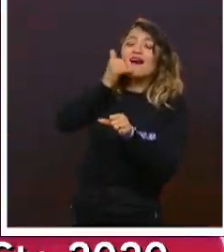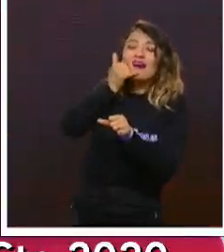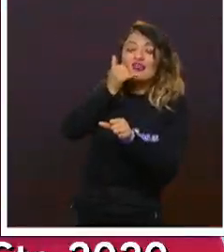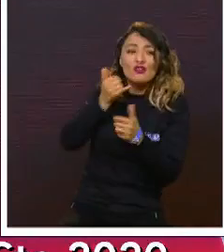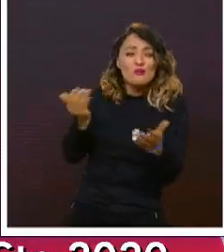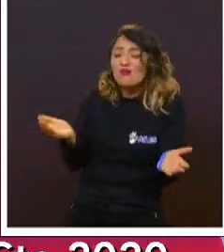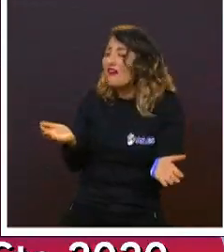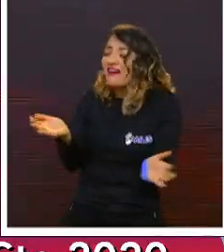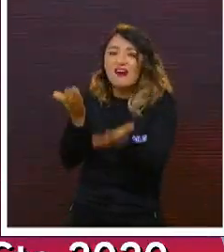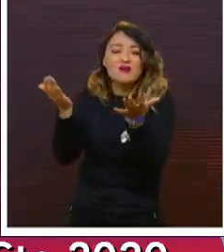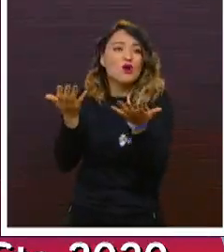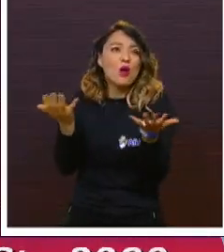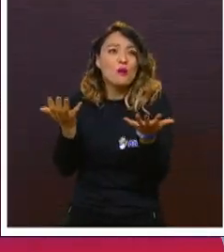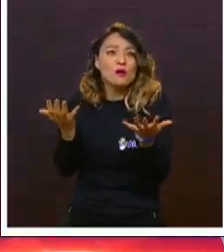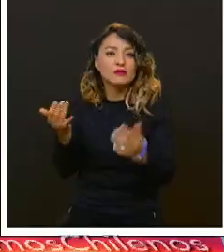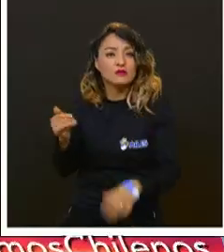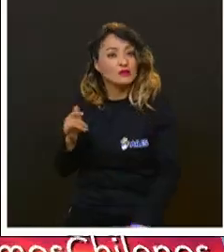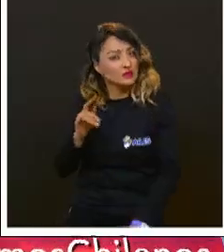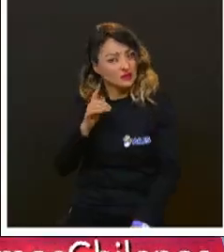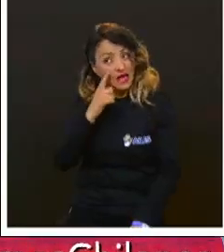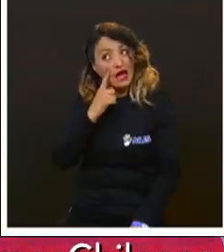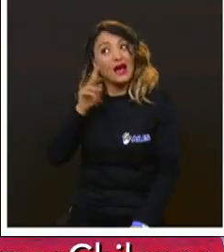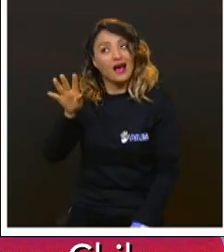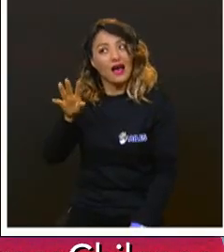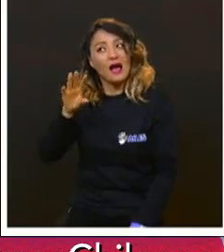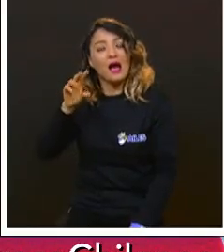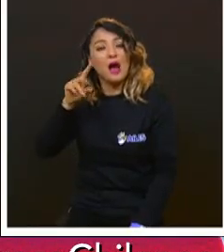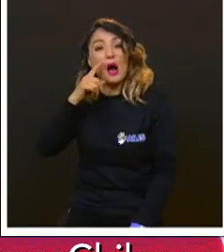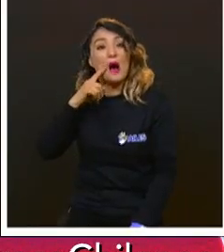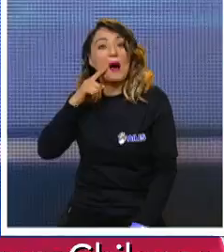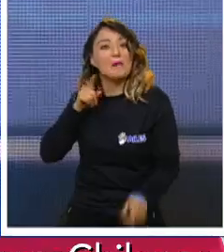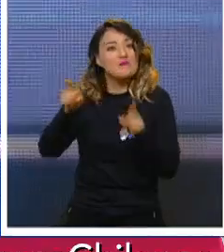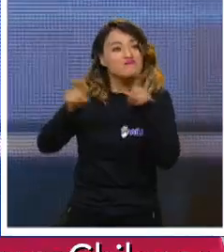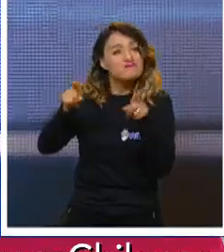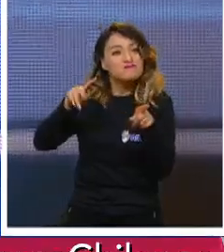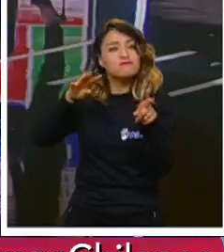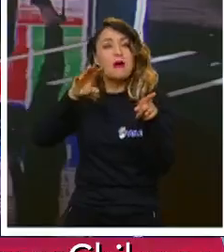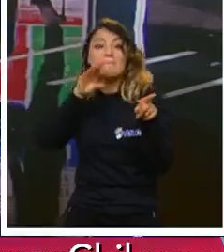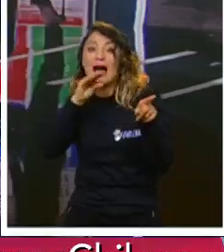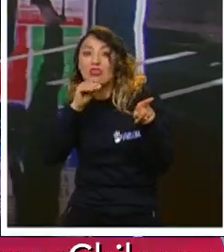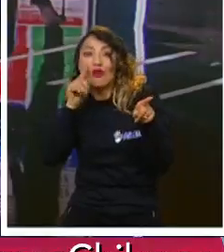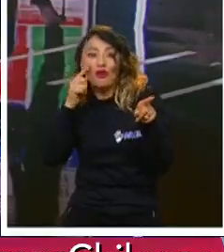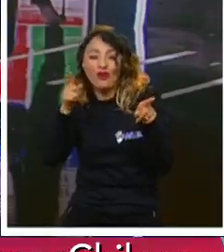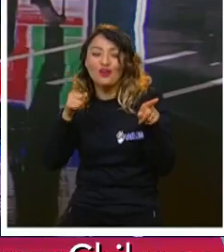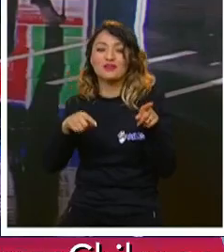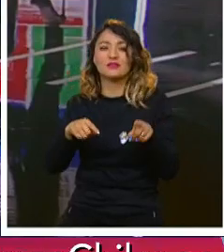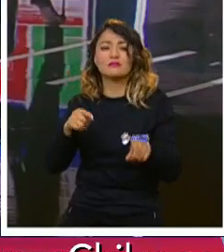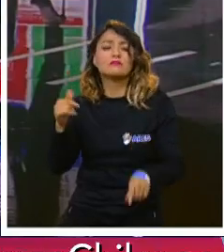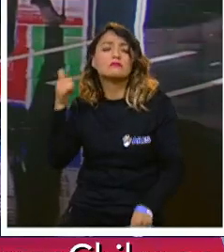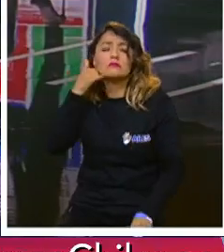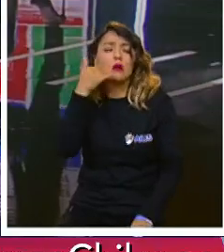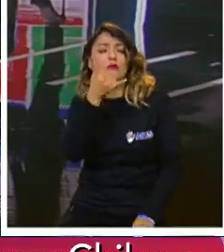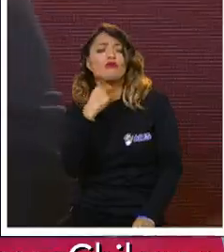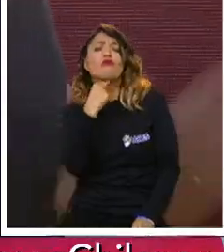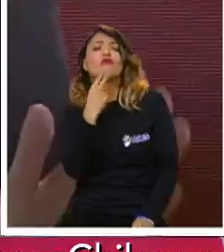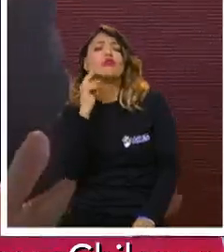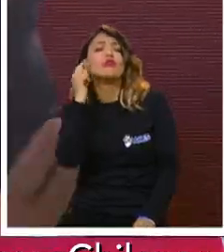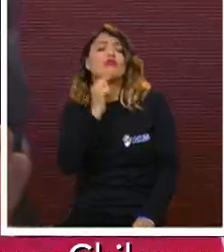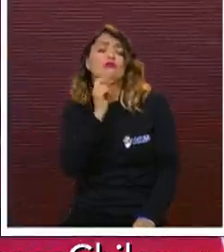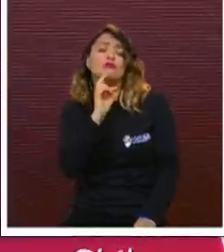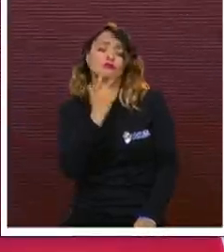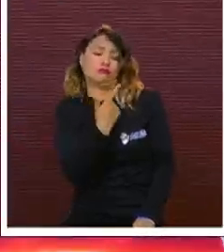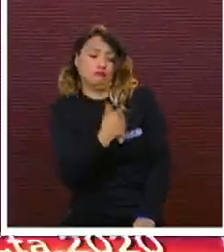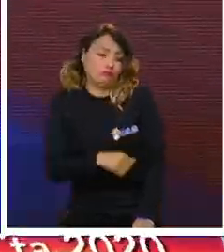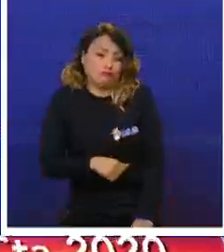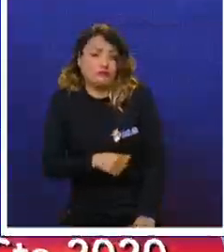manera. Está atento, Pato López. Dice, oye, Estefan, te estoy llamando. Tú vas a pensar